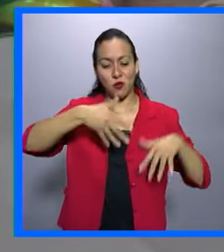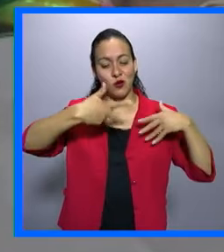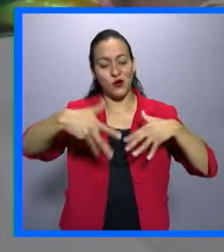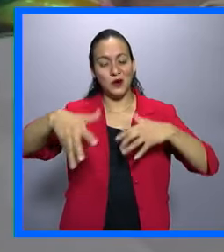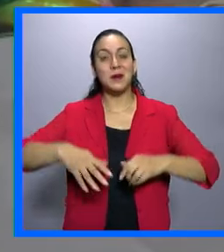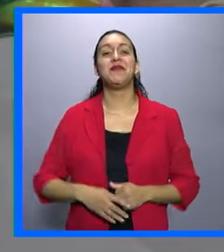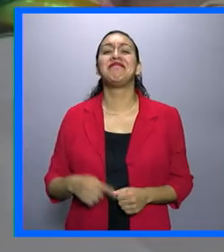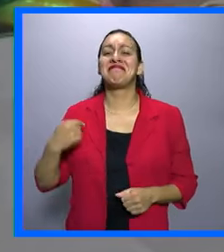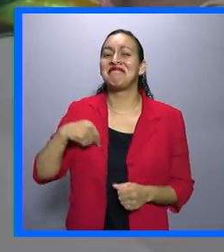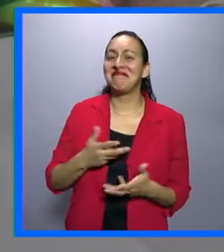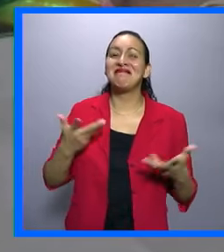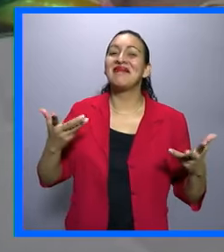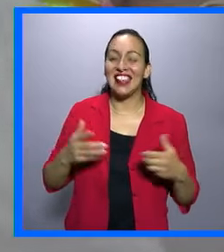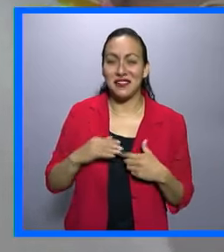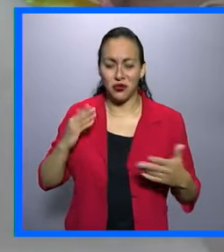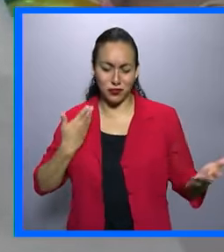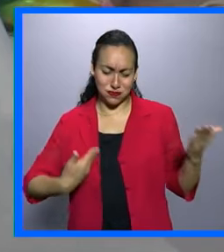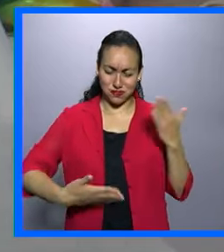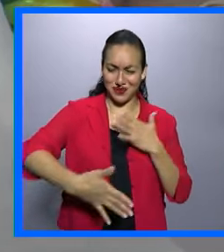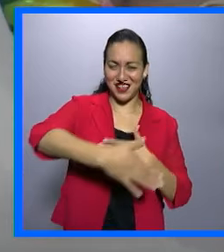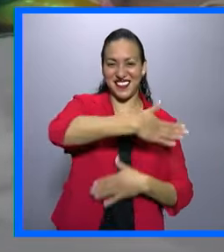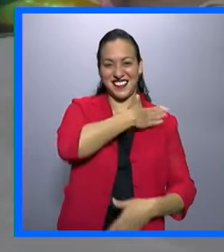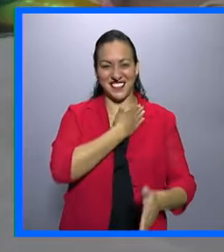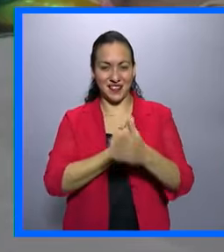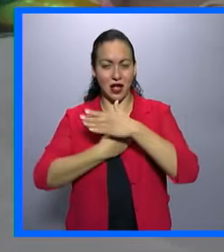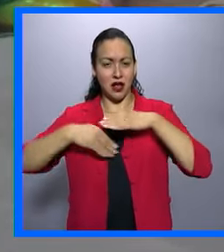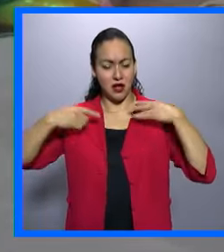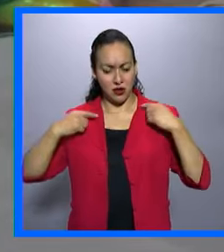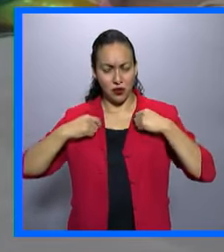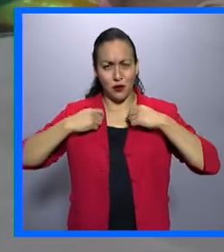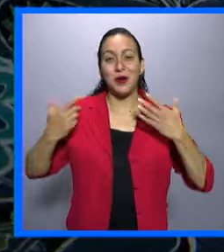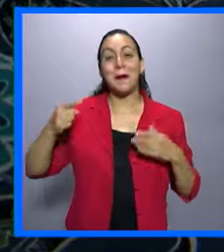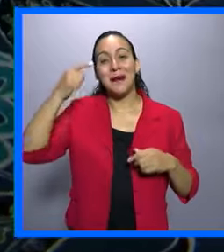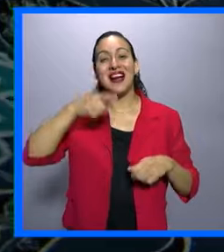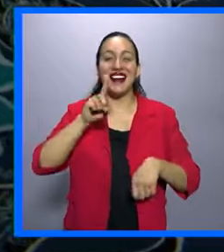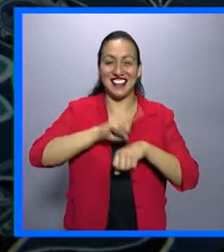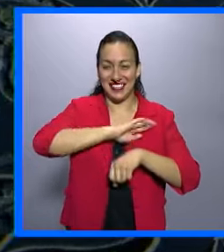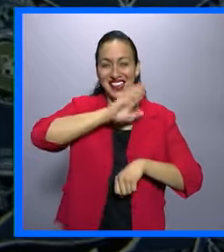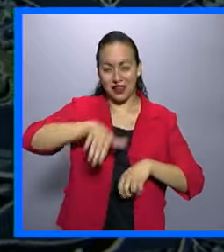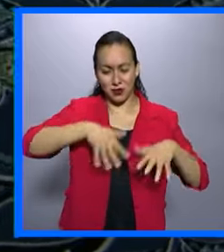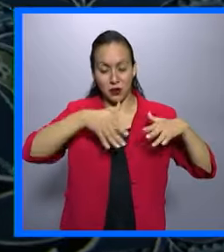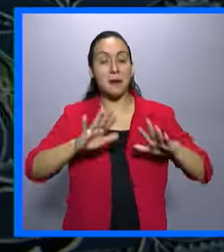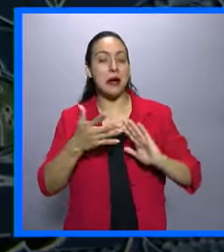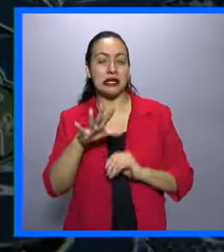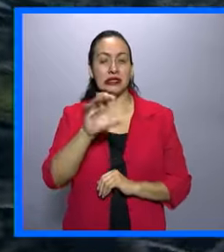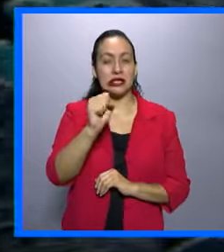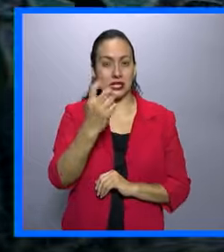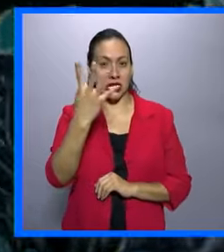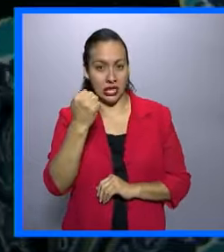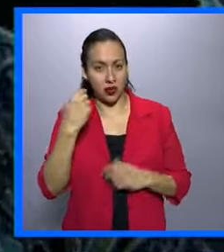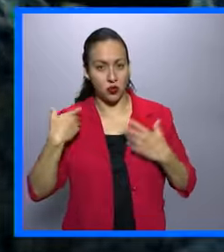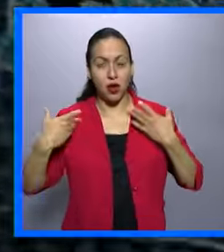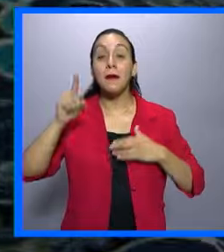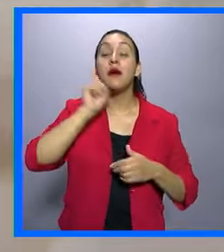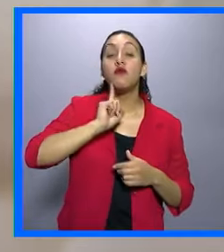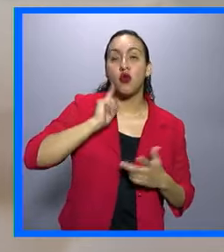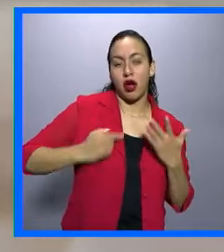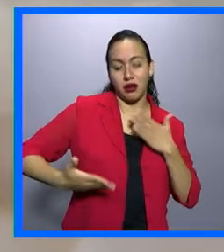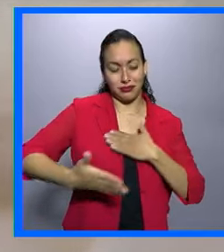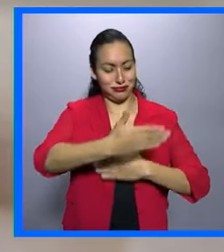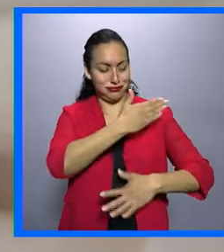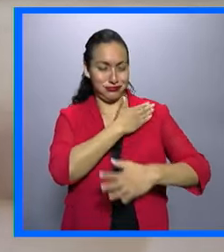que estamos haciendo son huipiles. Para el desfile de Día de Muertos van a ser 69 para las mujeres